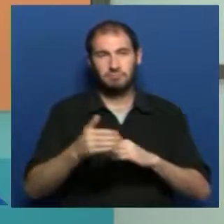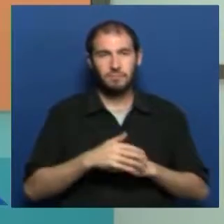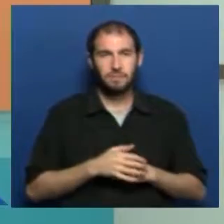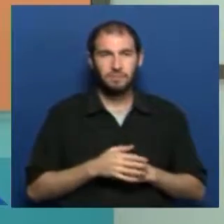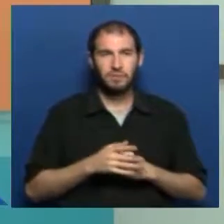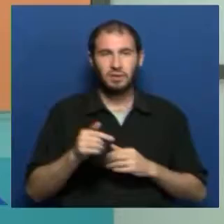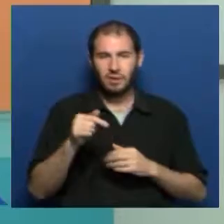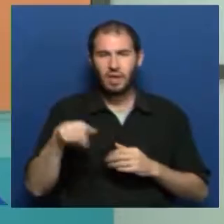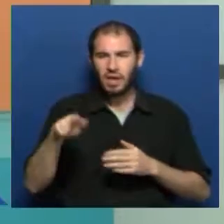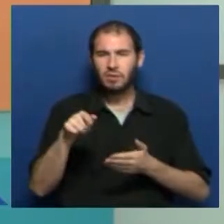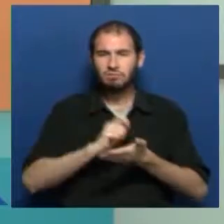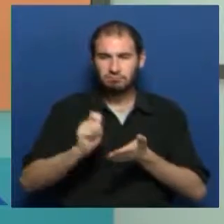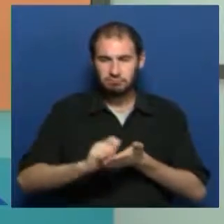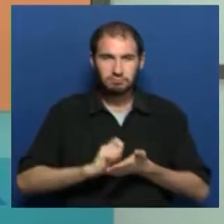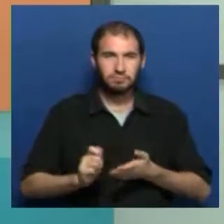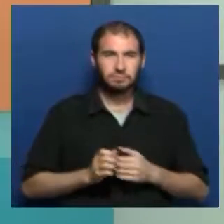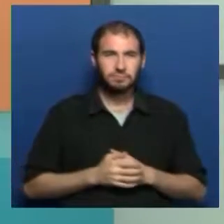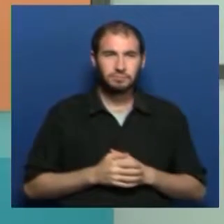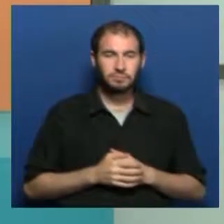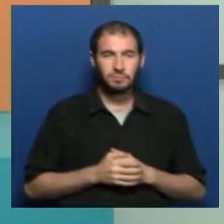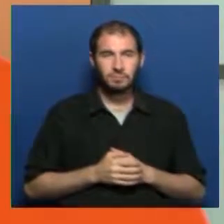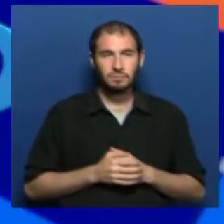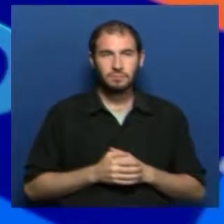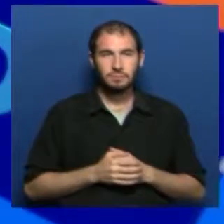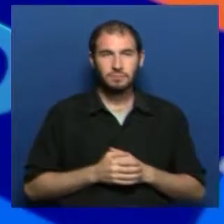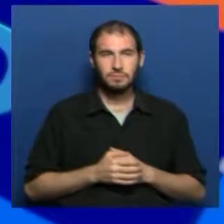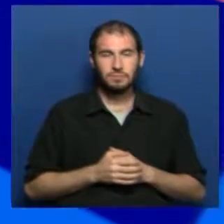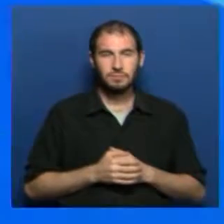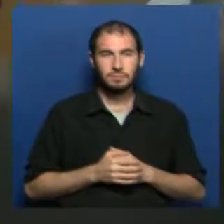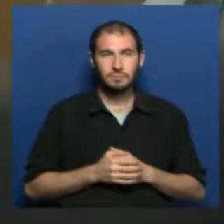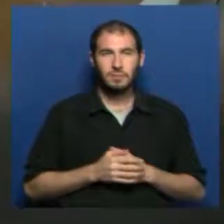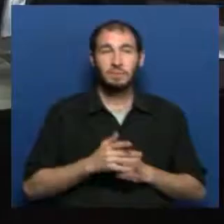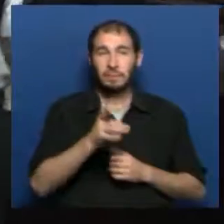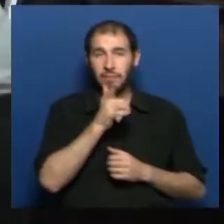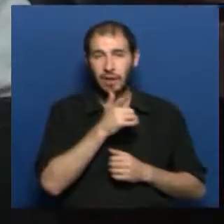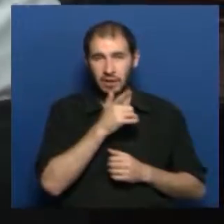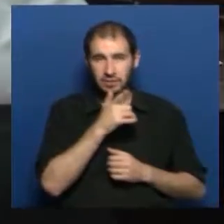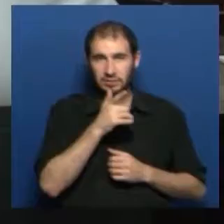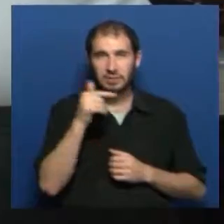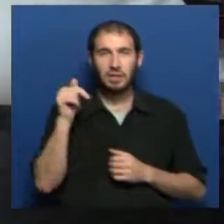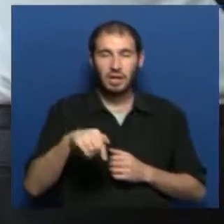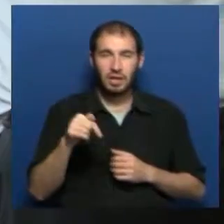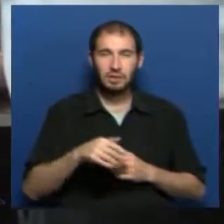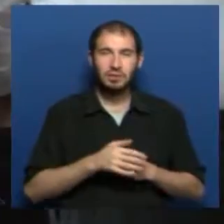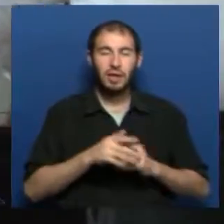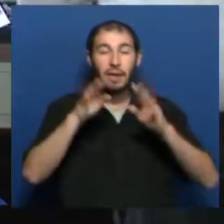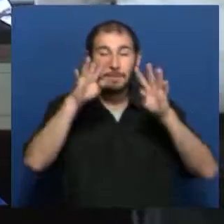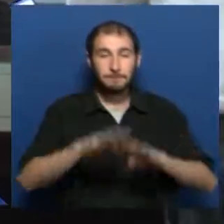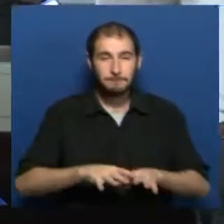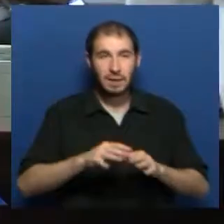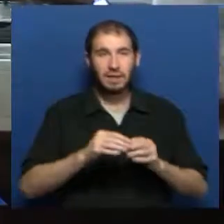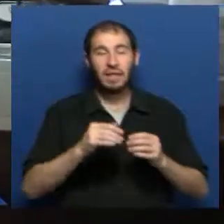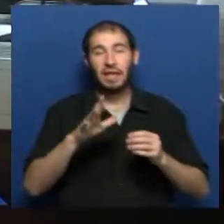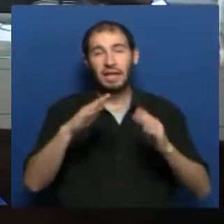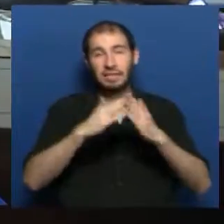lo que ellos elaboraron y bueno, yo creo que está levantada en la página de la